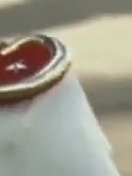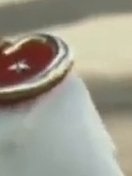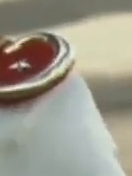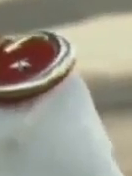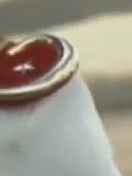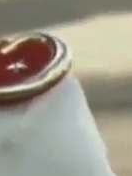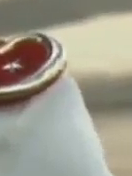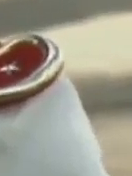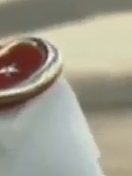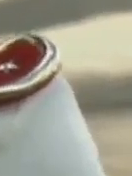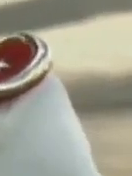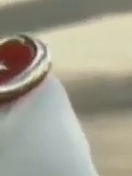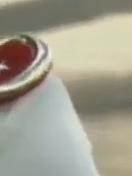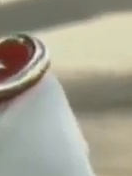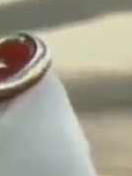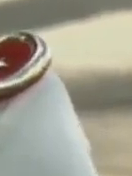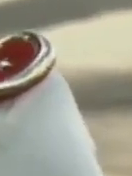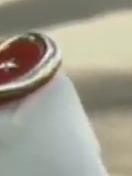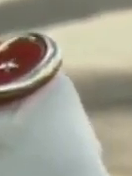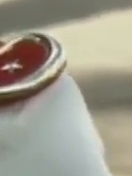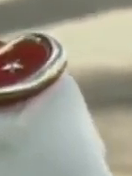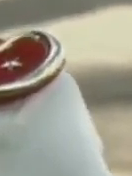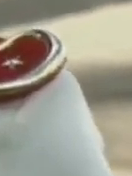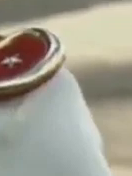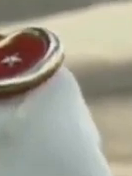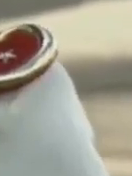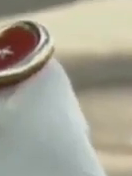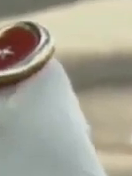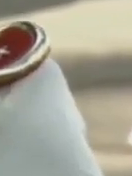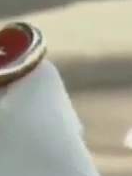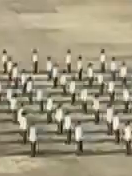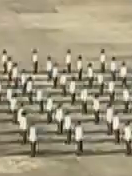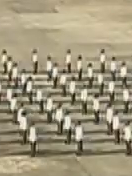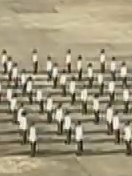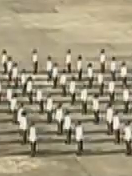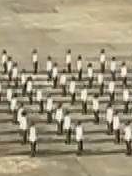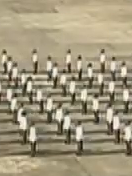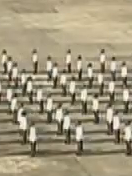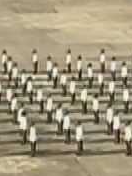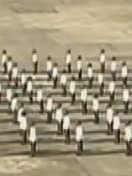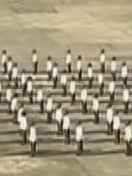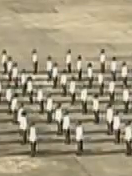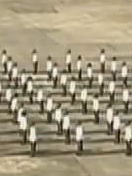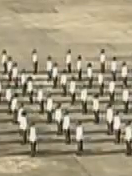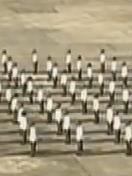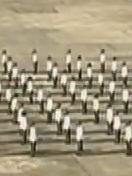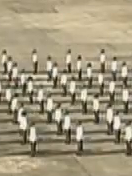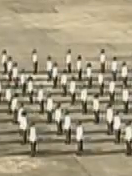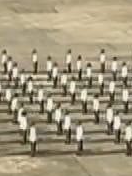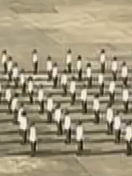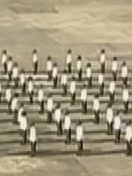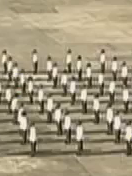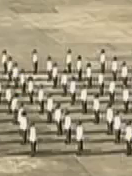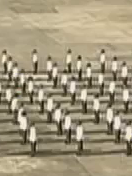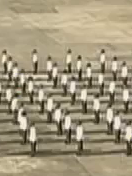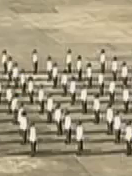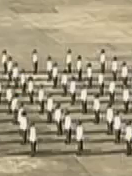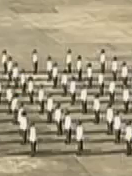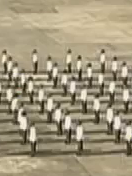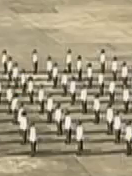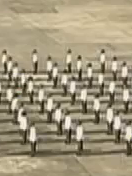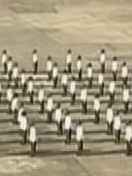¡Saludo! Por el componente Ejército Bolivariano. ¡Chávez vive!